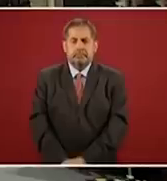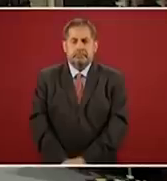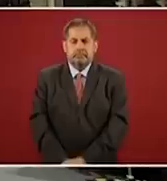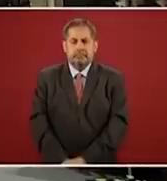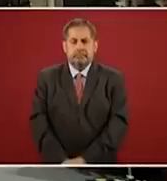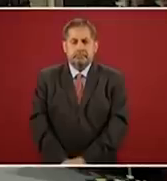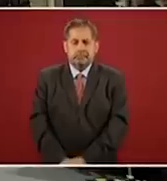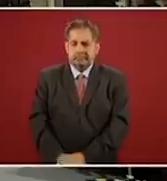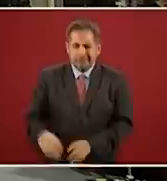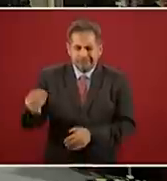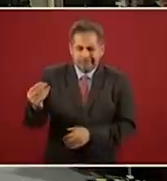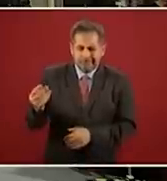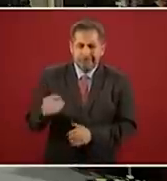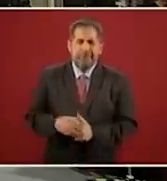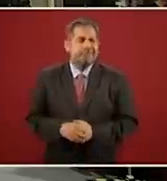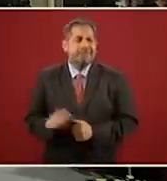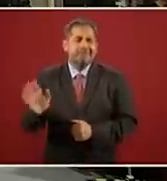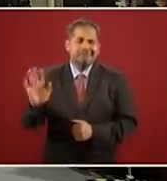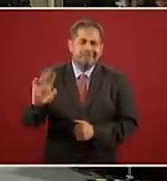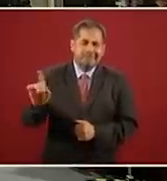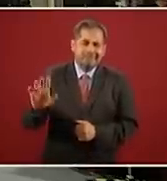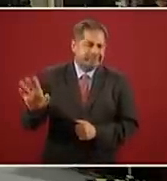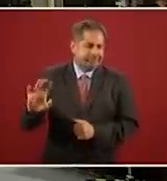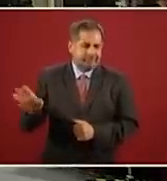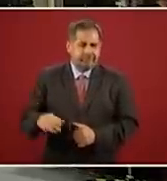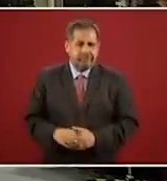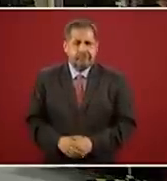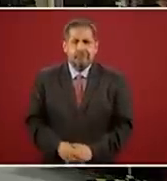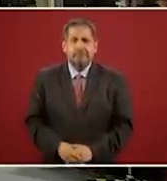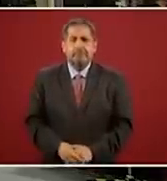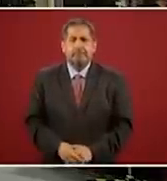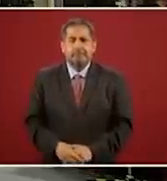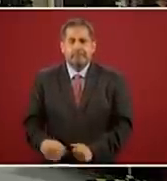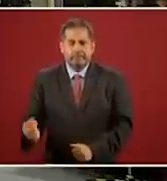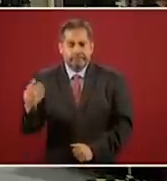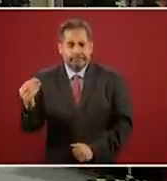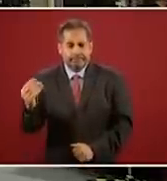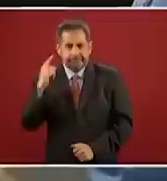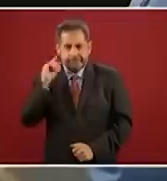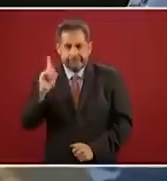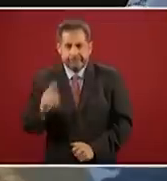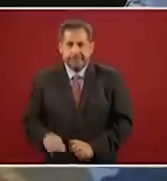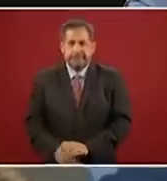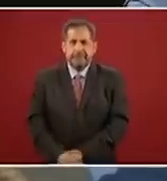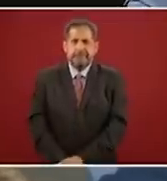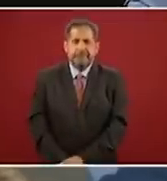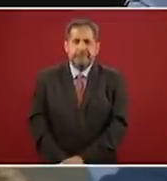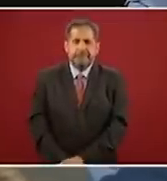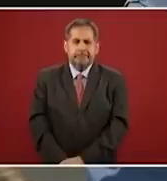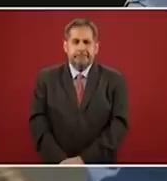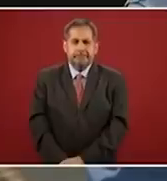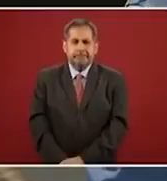De Quiroga, de Tuto Quiroga. No, eso. Es un delegado también. Es que es vocero, es un delegado internacional. Sí, pero